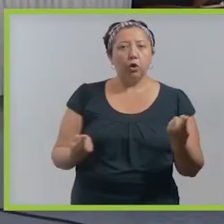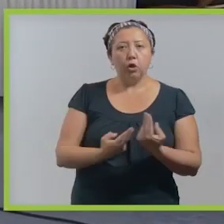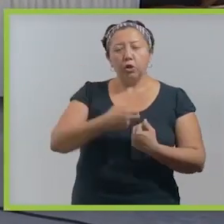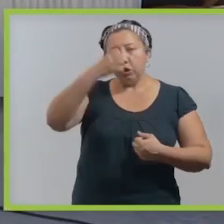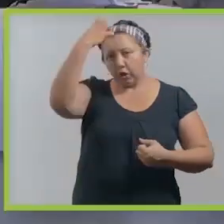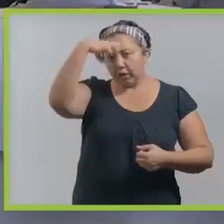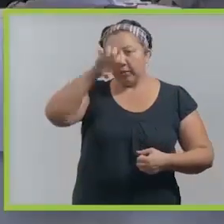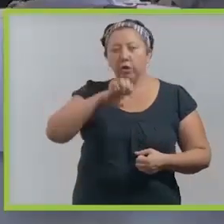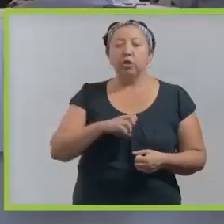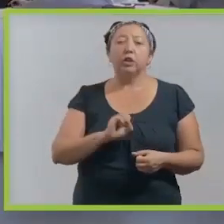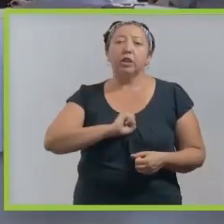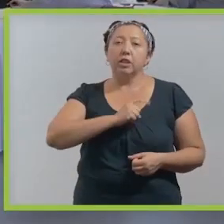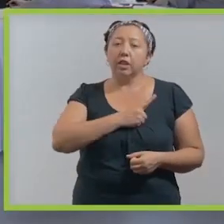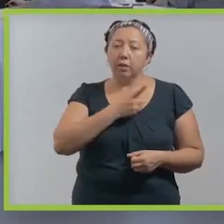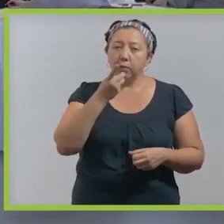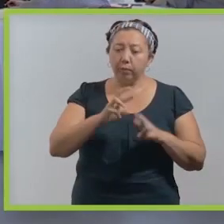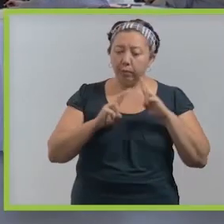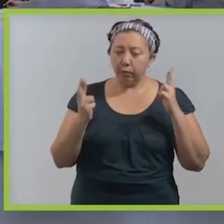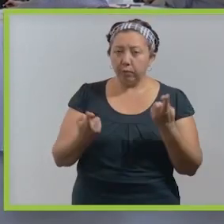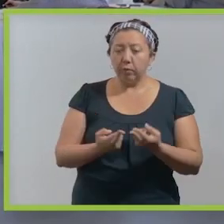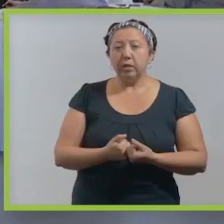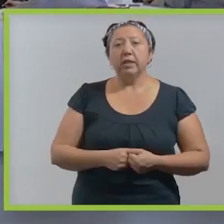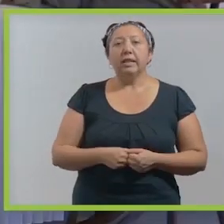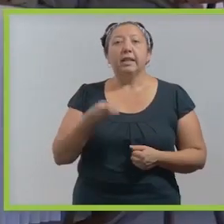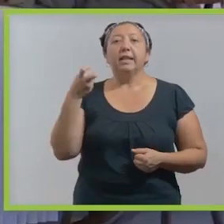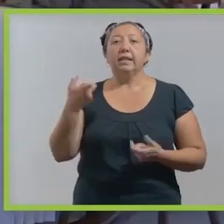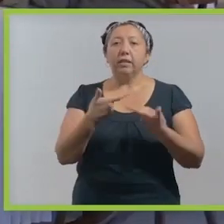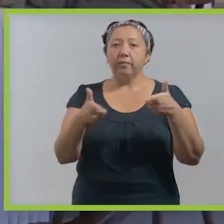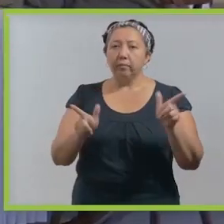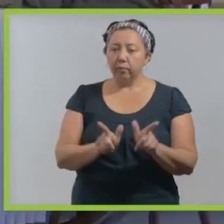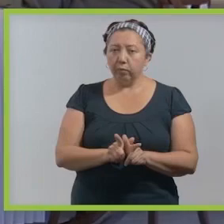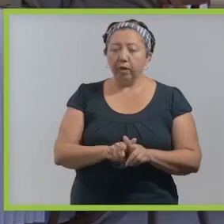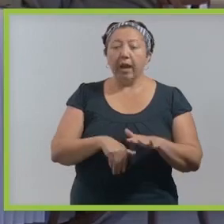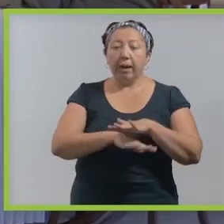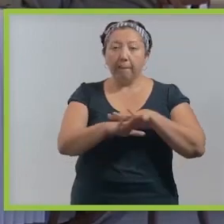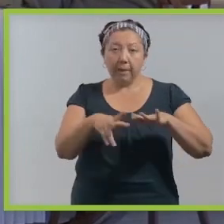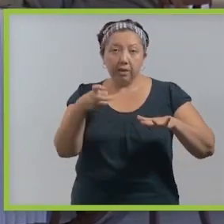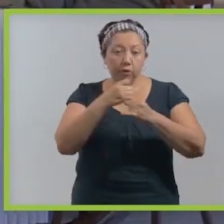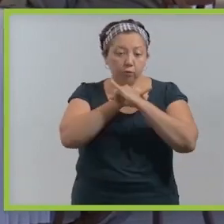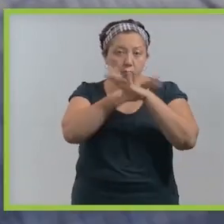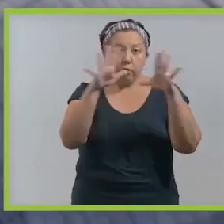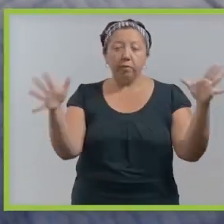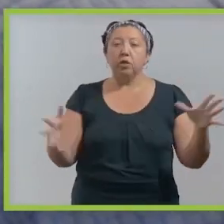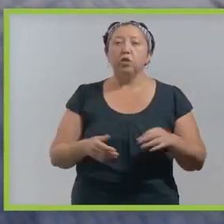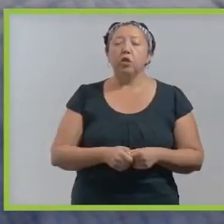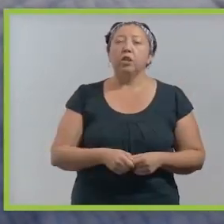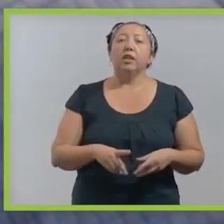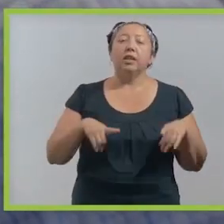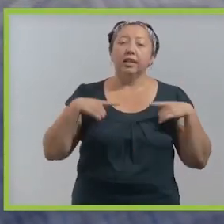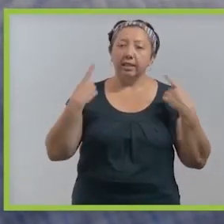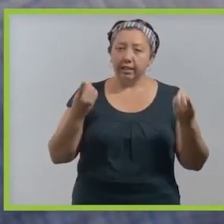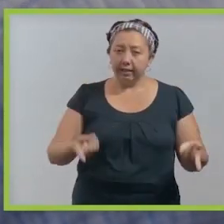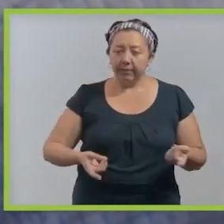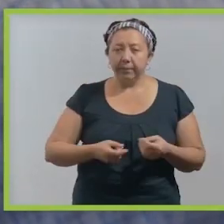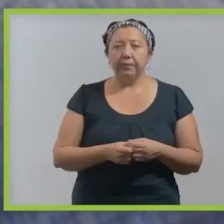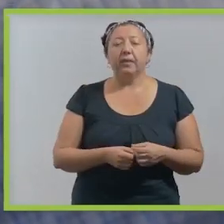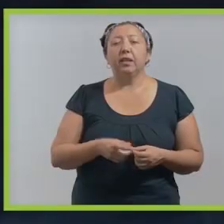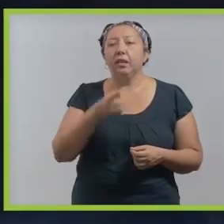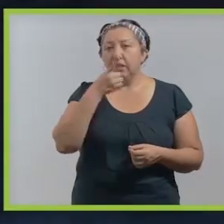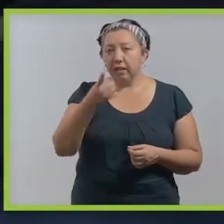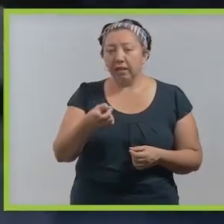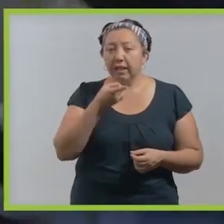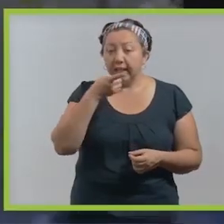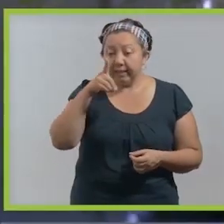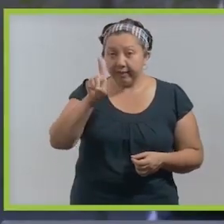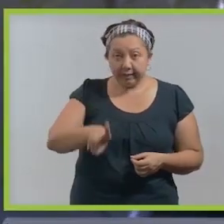expertos de salud estatal, reunirnos con los expertos de este comité y en base a datos y en base a la información que se está generando,